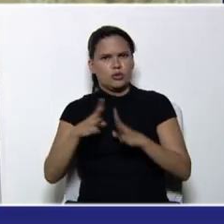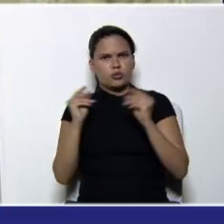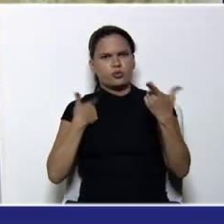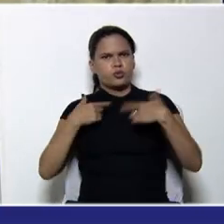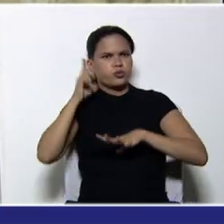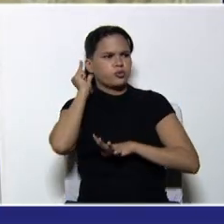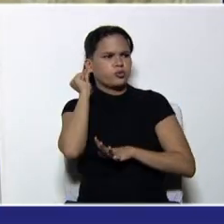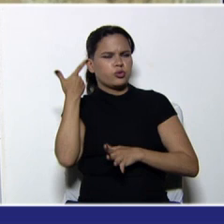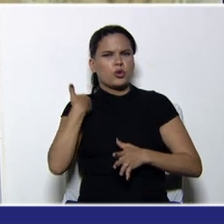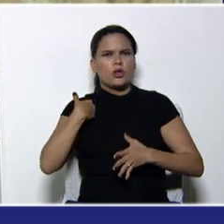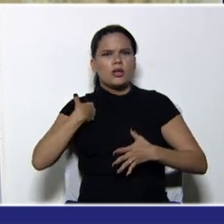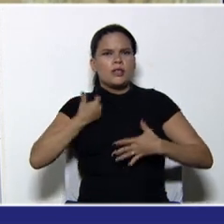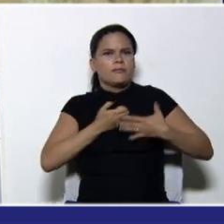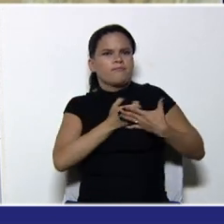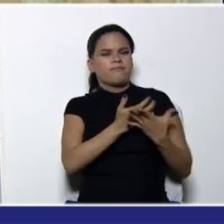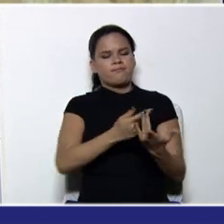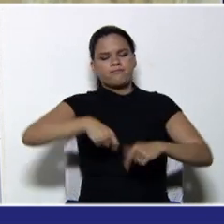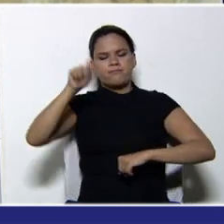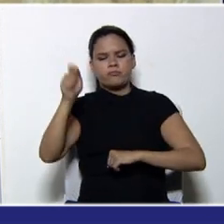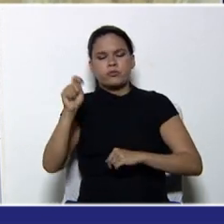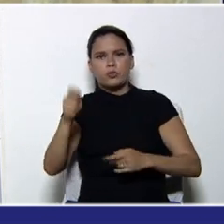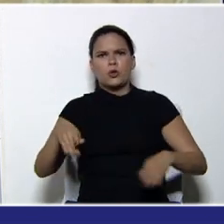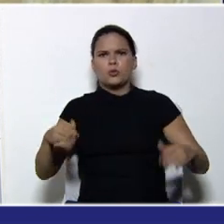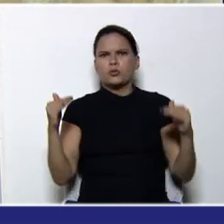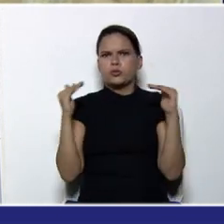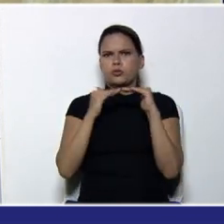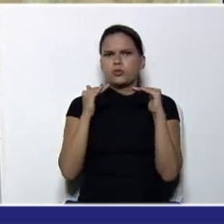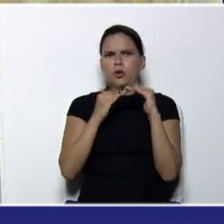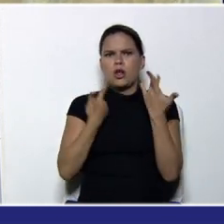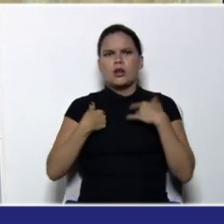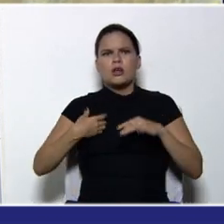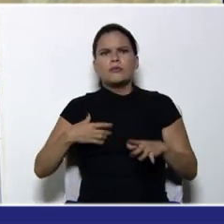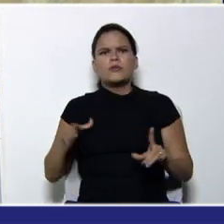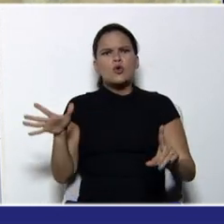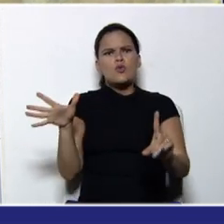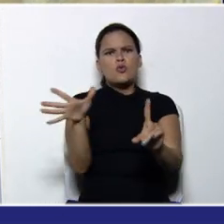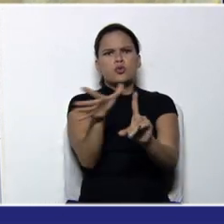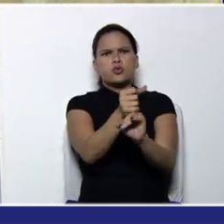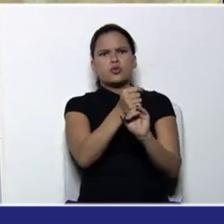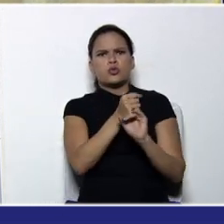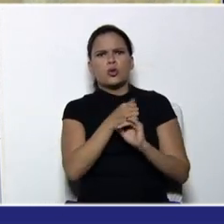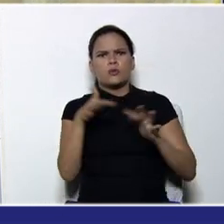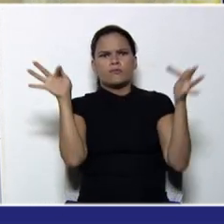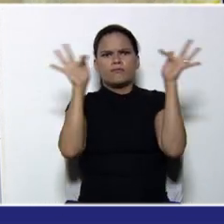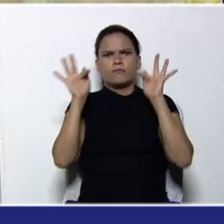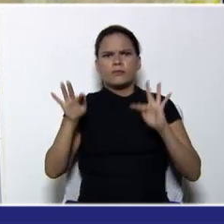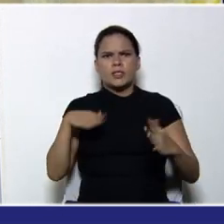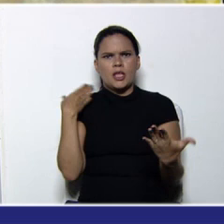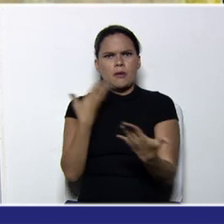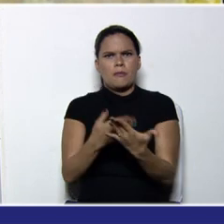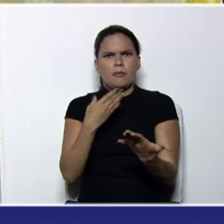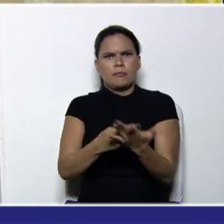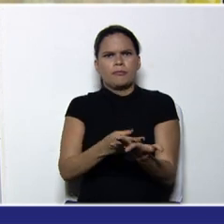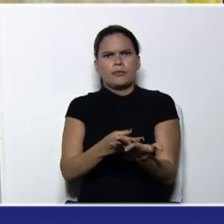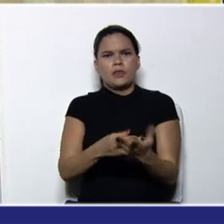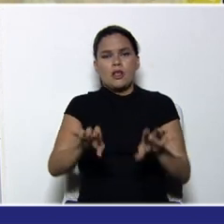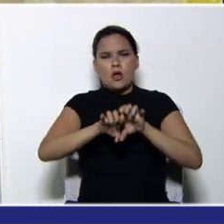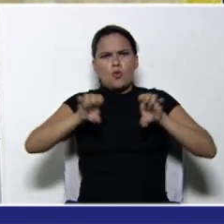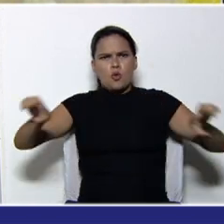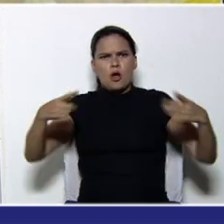aspectos. Con su pasión por la justicia e igualdad, logró la formación del Plan Nacional Educando para la